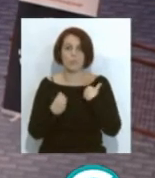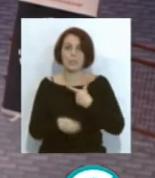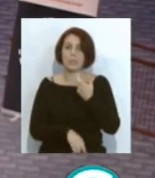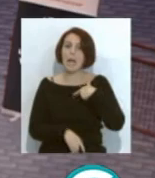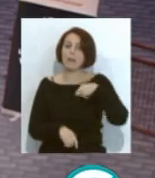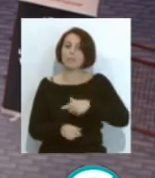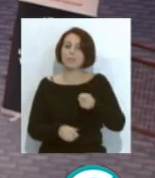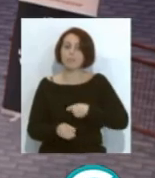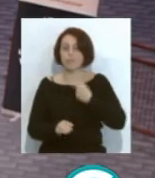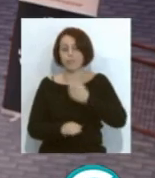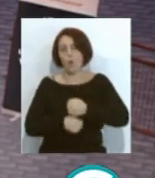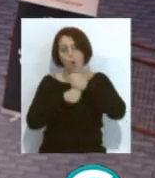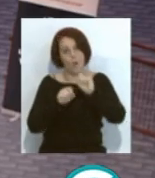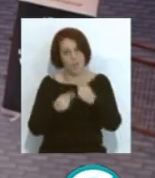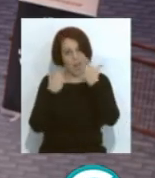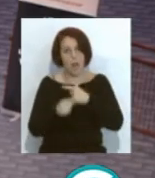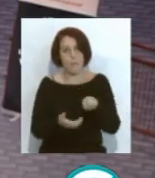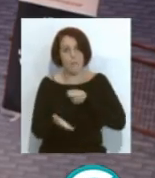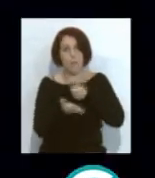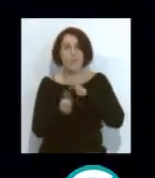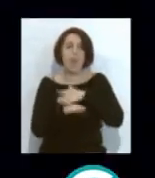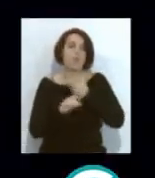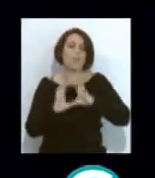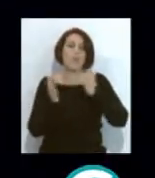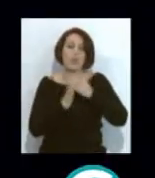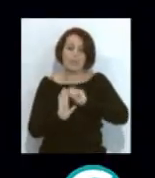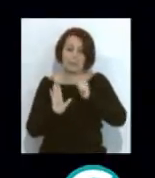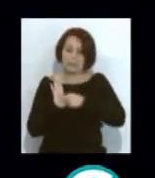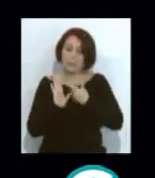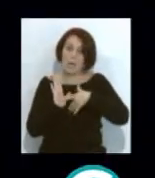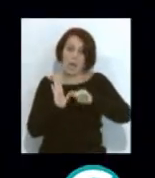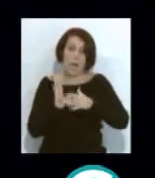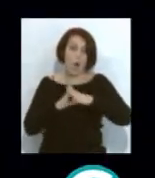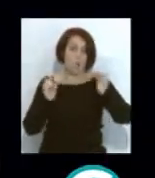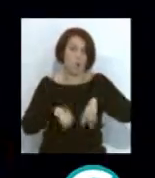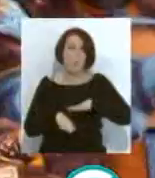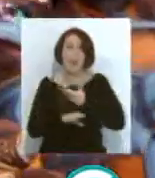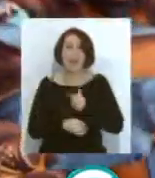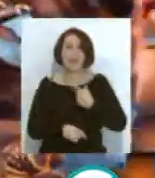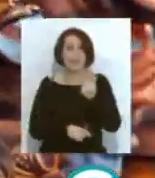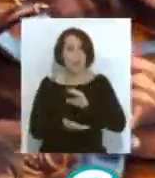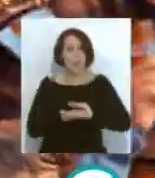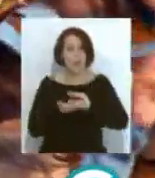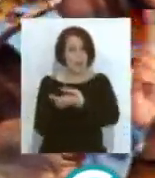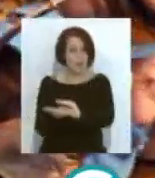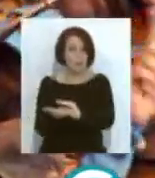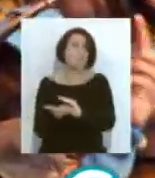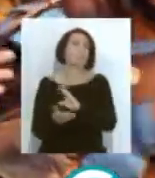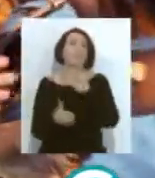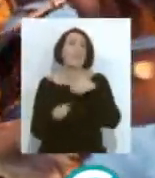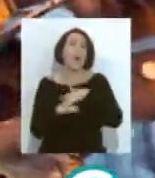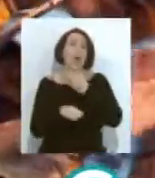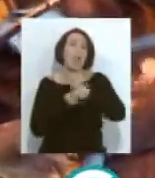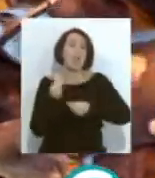caché para las agrupaciones y se establecerá una cláusula en las que se debe destinar una cantidad de esa cuantía a